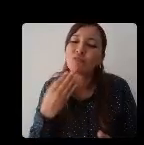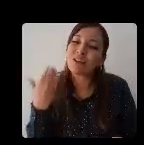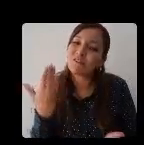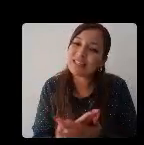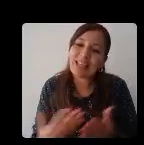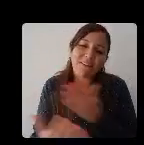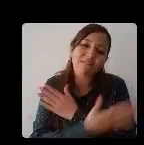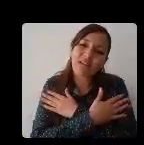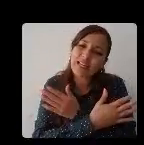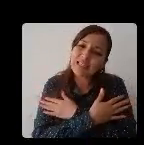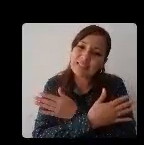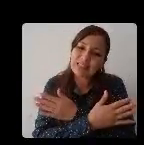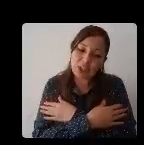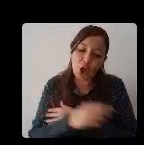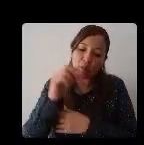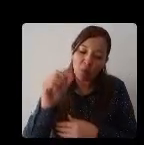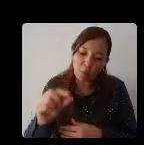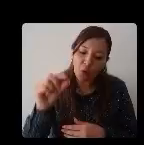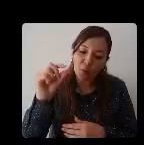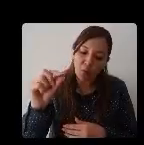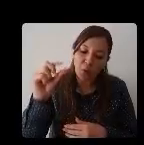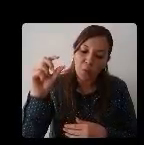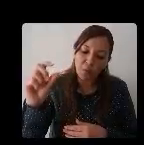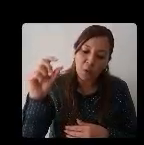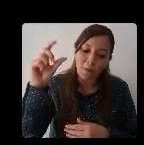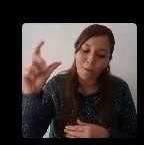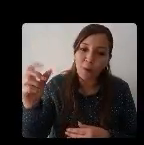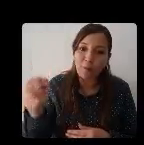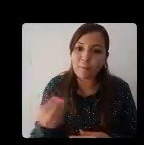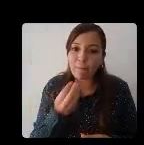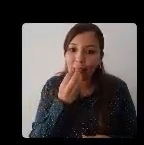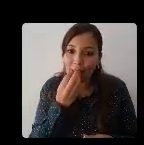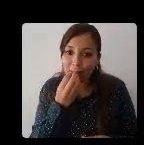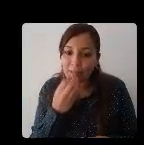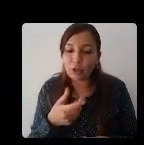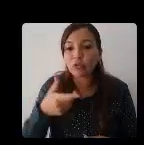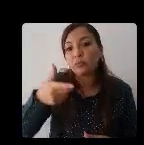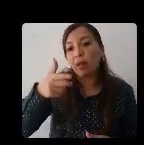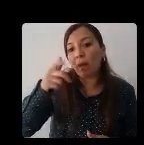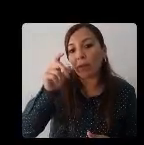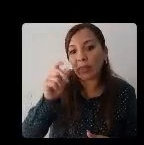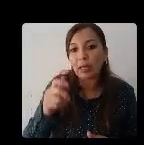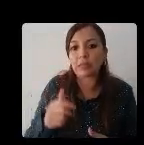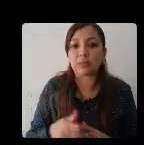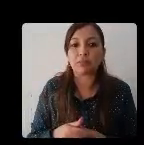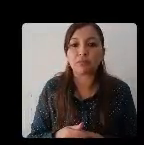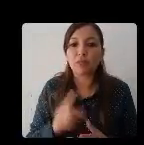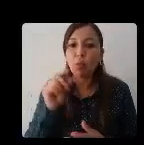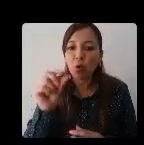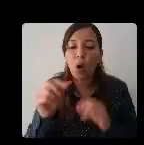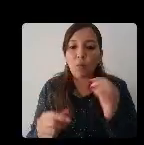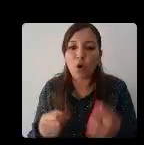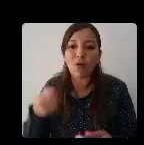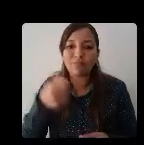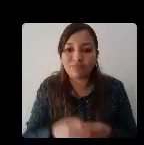un hospedaje propio y con un poco poniendo en práctica las asesorías y la capacitación que van